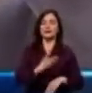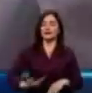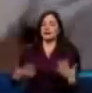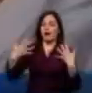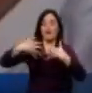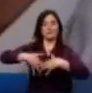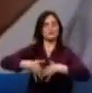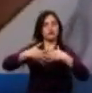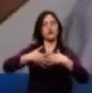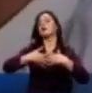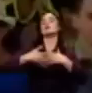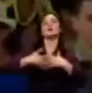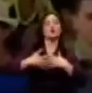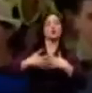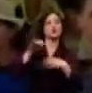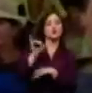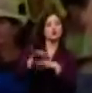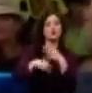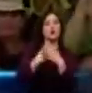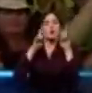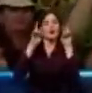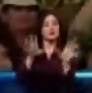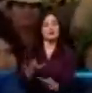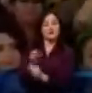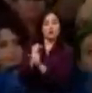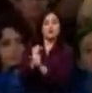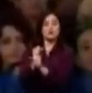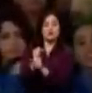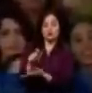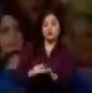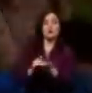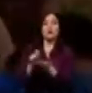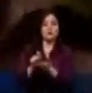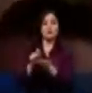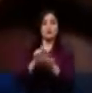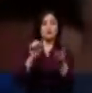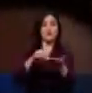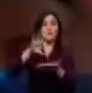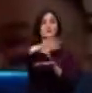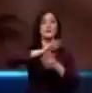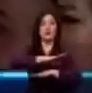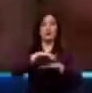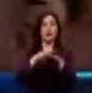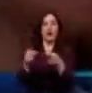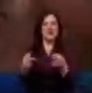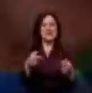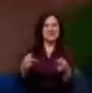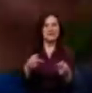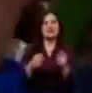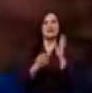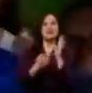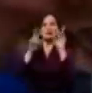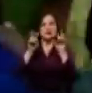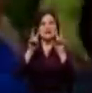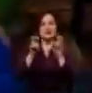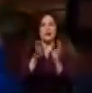presidente Rafael Correa se refirió nuevamente al código de seguridad recientemente aprobado por la Asamblea sobre la polémica generada en